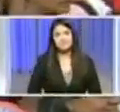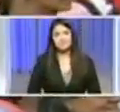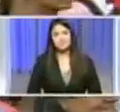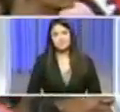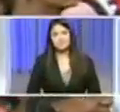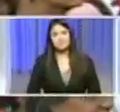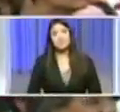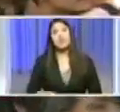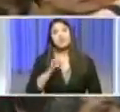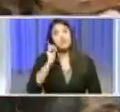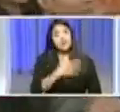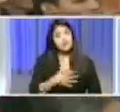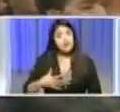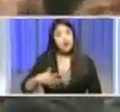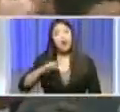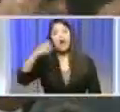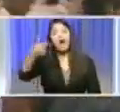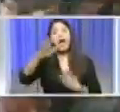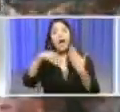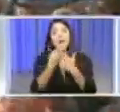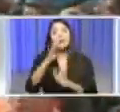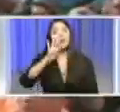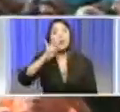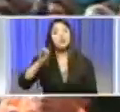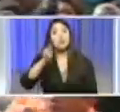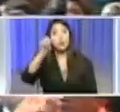Asimismo, quiero que cumplamos de aquí al 4 de junio.